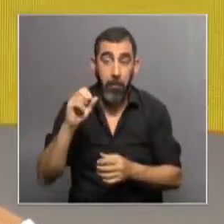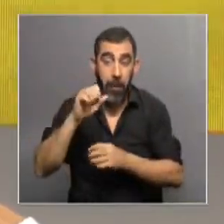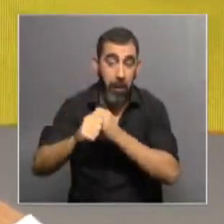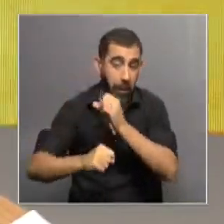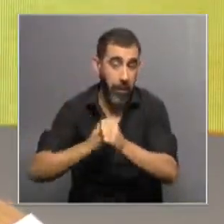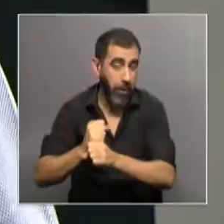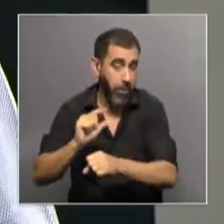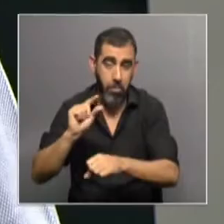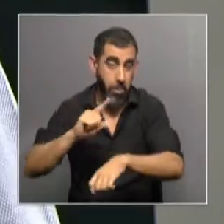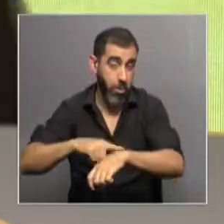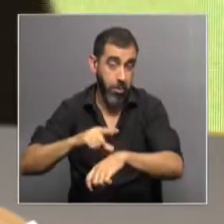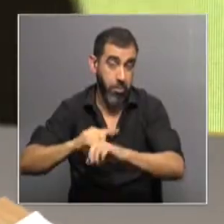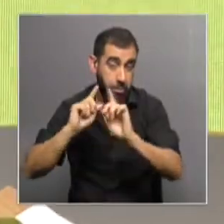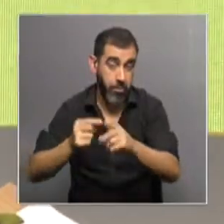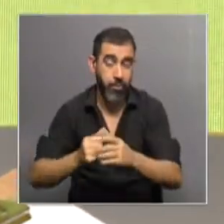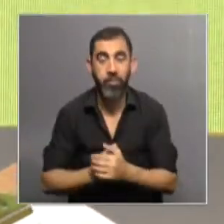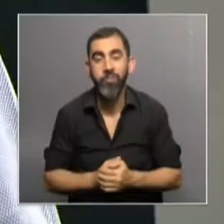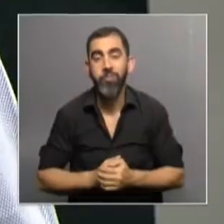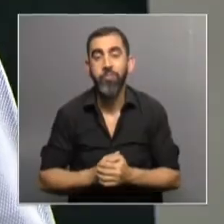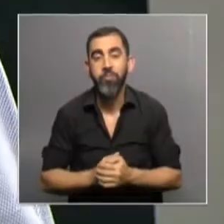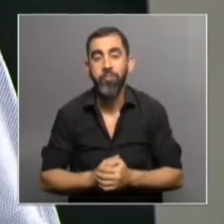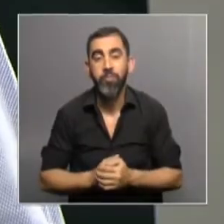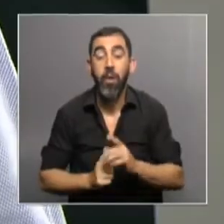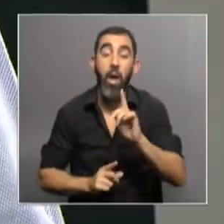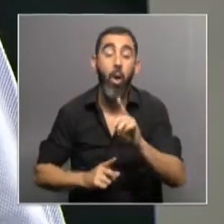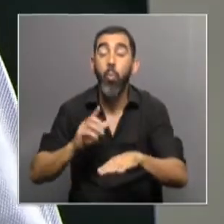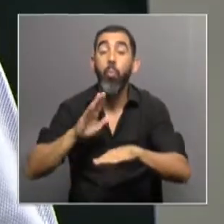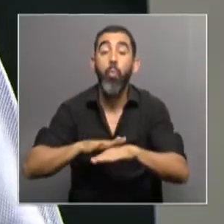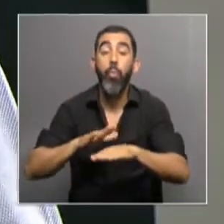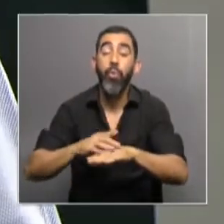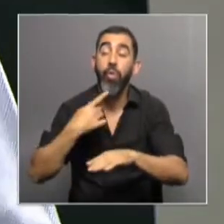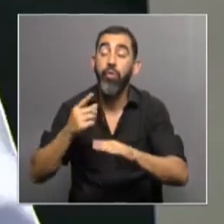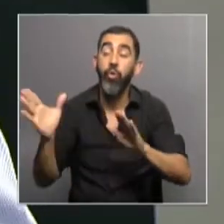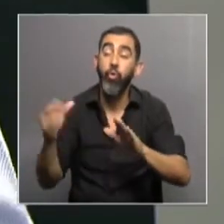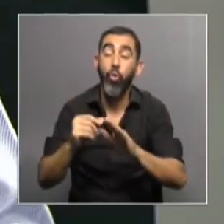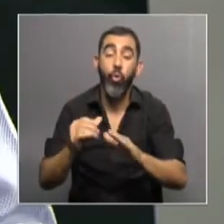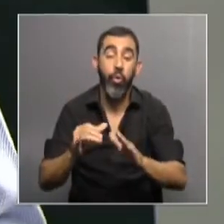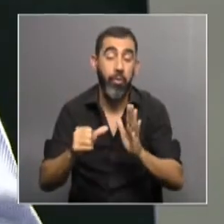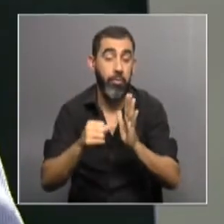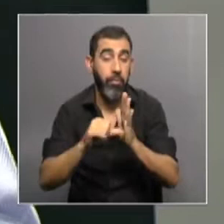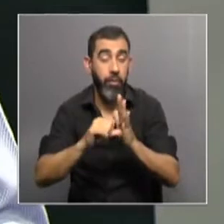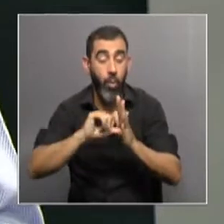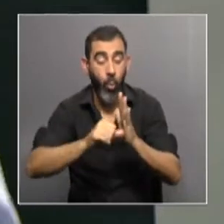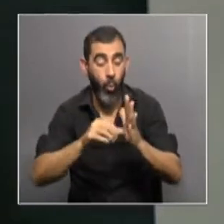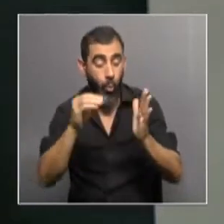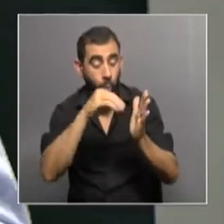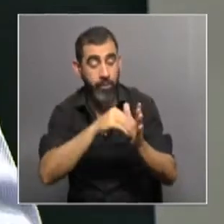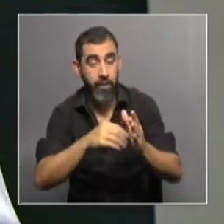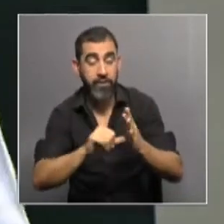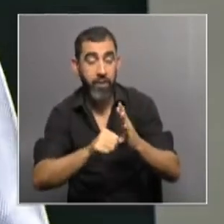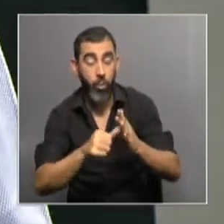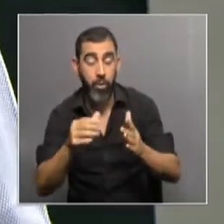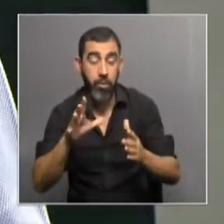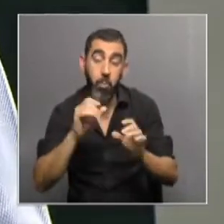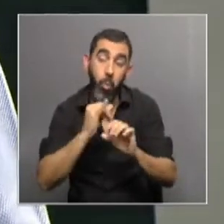esto era totalmente diferente en algún momento se decidió que todos nuestros documentos de identidad llevan nuestra huella digital bueno un día